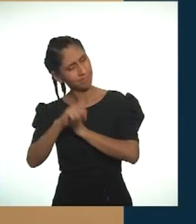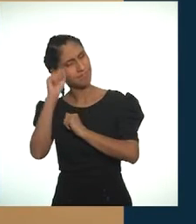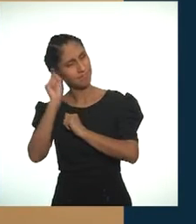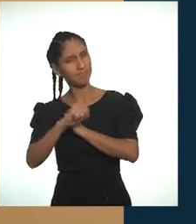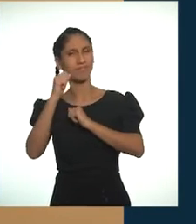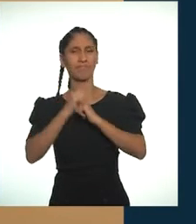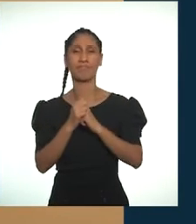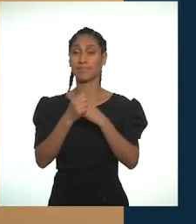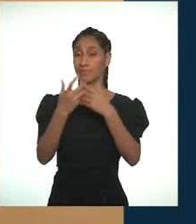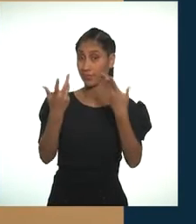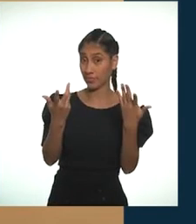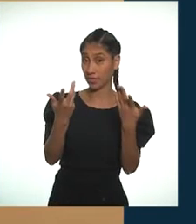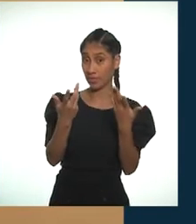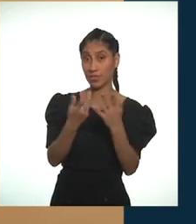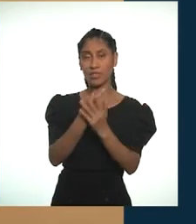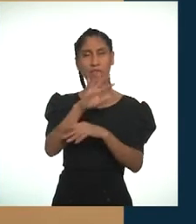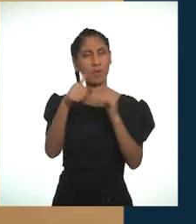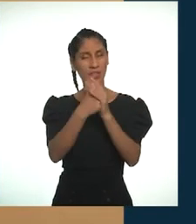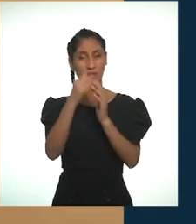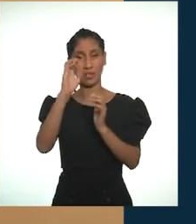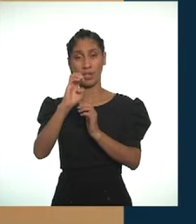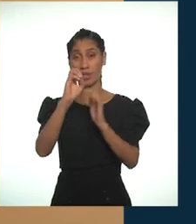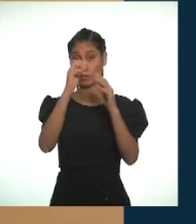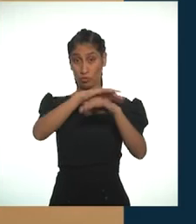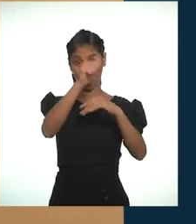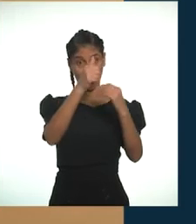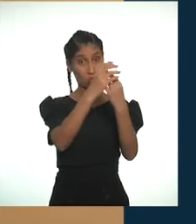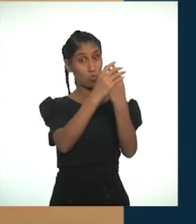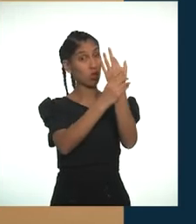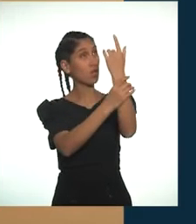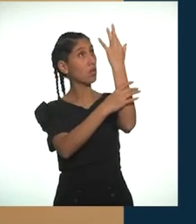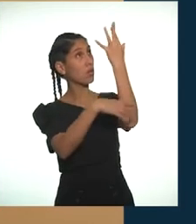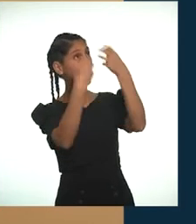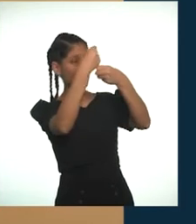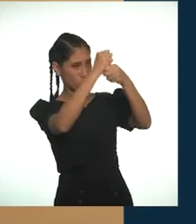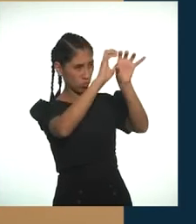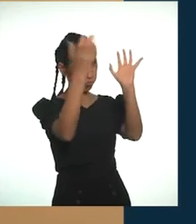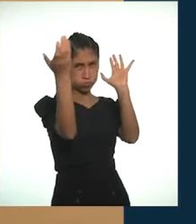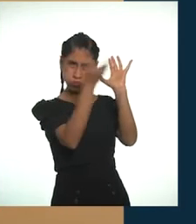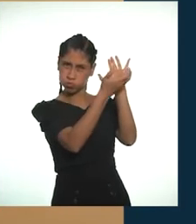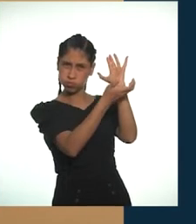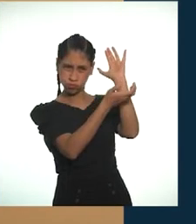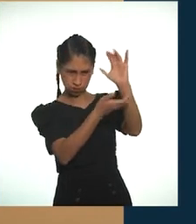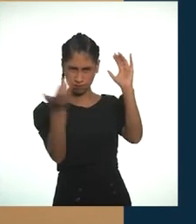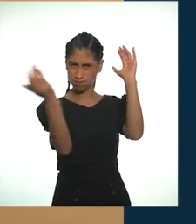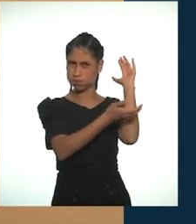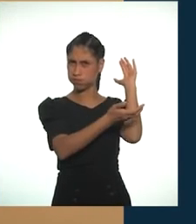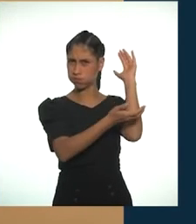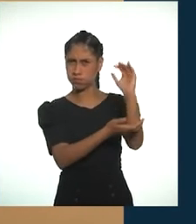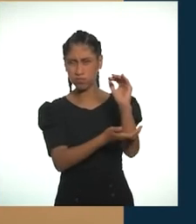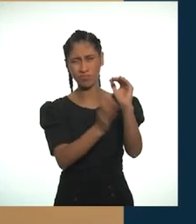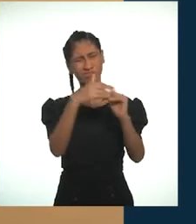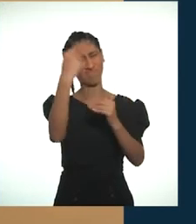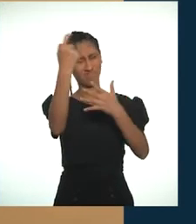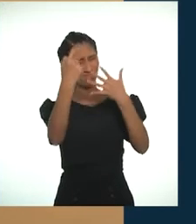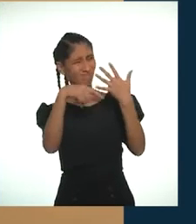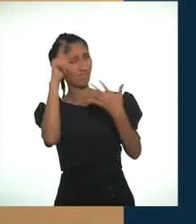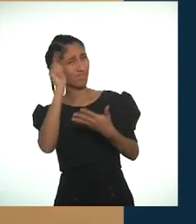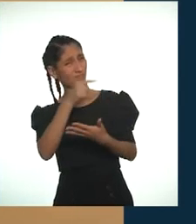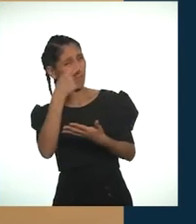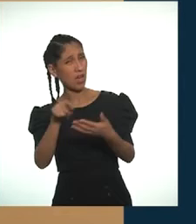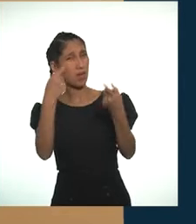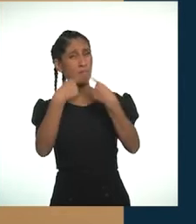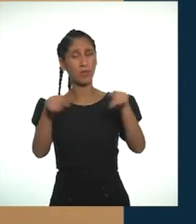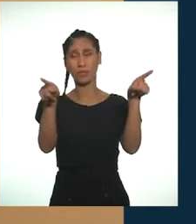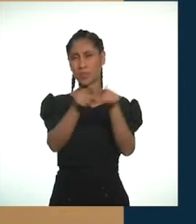sí, Andrea. La extracción del caucho tuvo muchos efectos negativos, como también lo fue